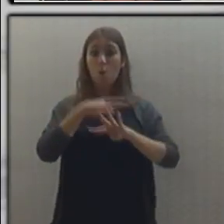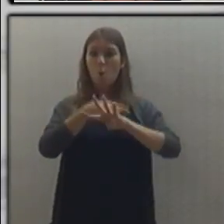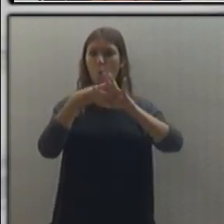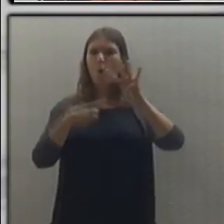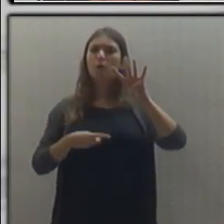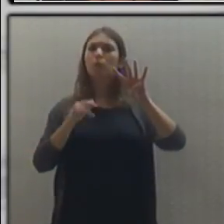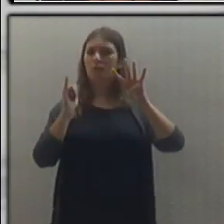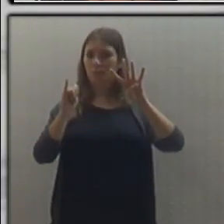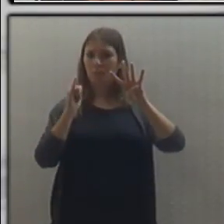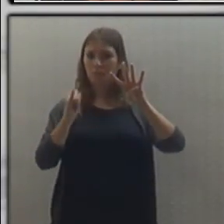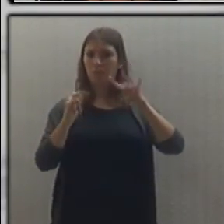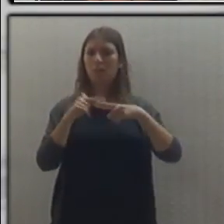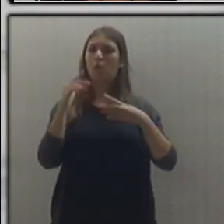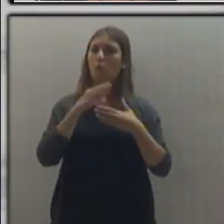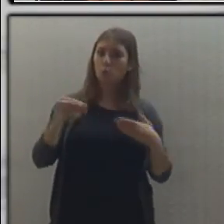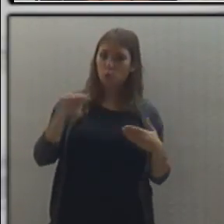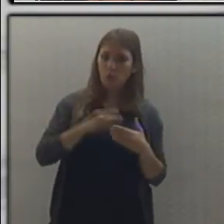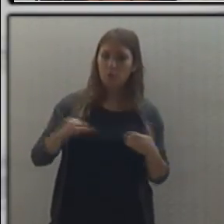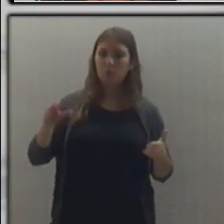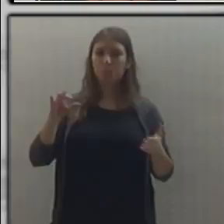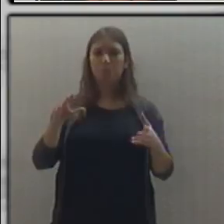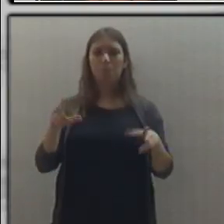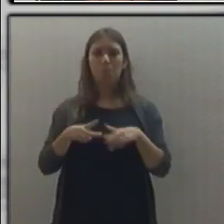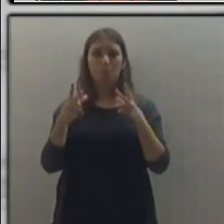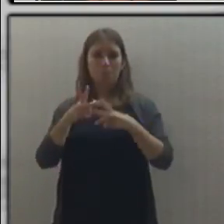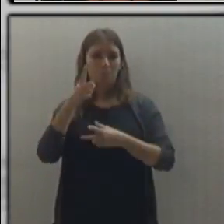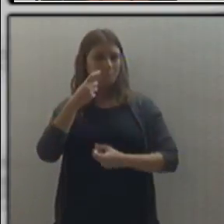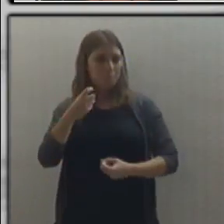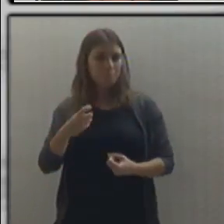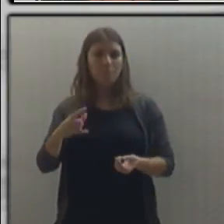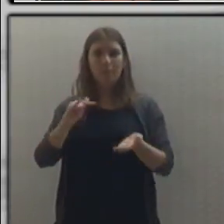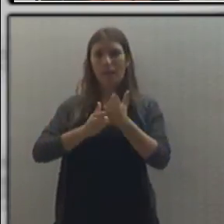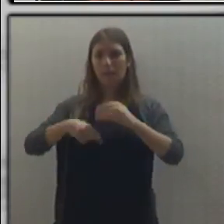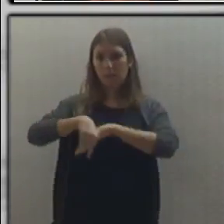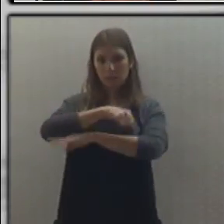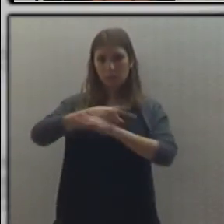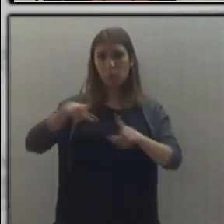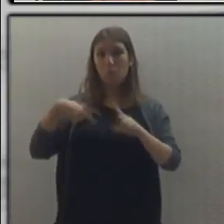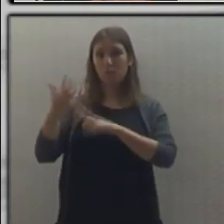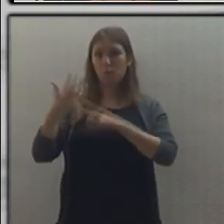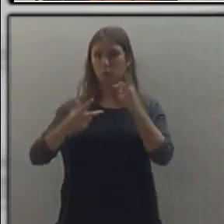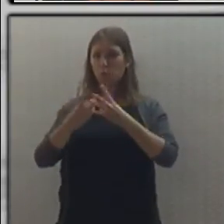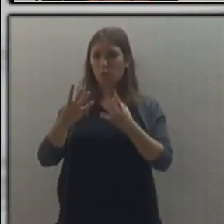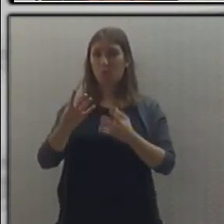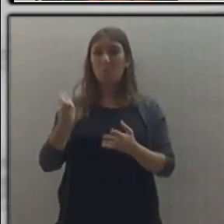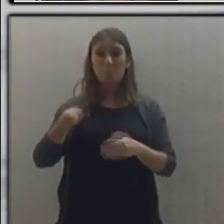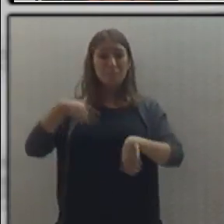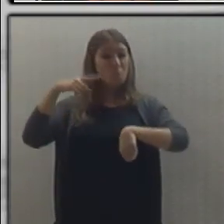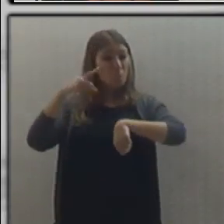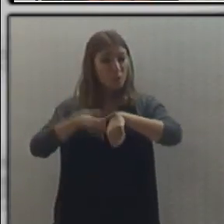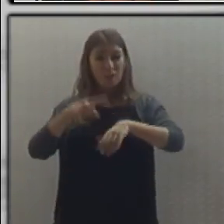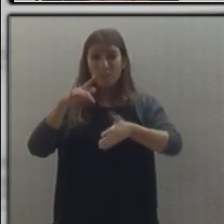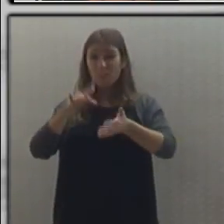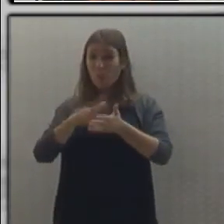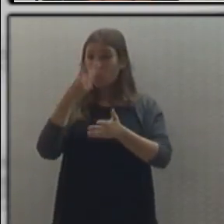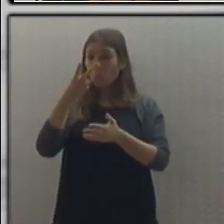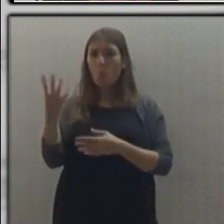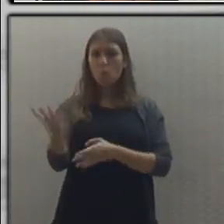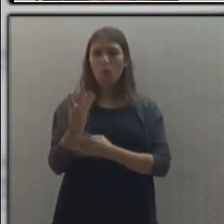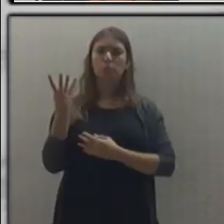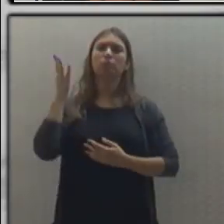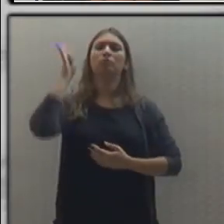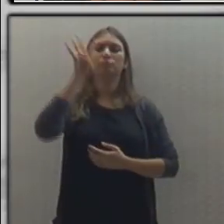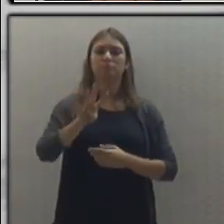4 agentes, el usuario, el sociosanitario, el arquitecto y el constructor. El mismo día, la misma visita, los